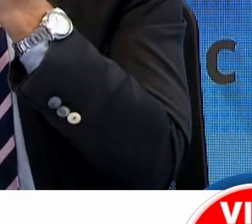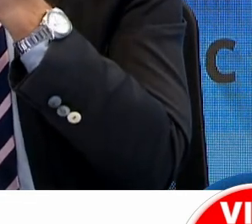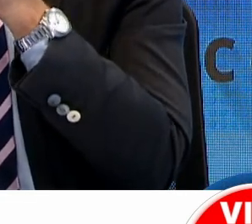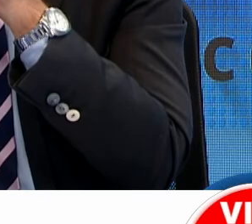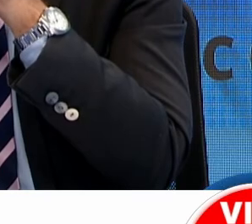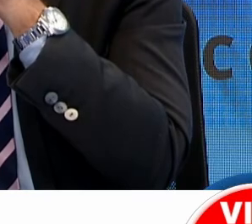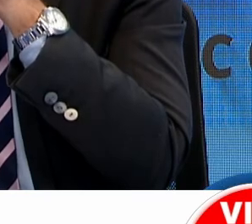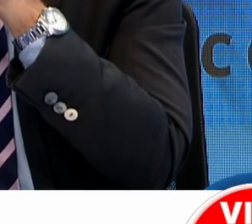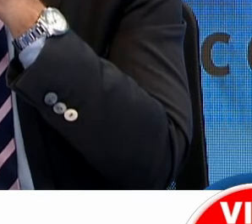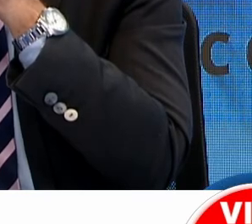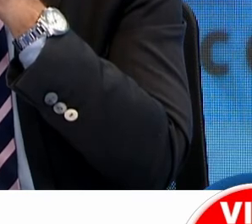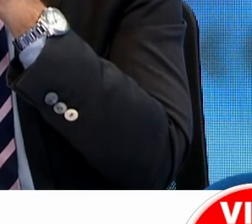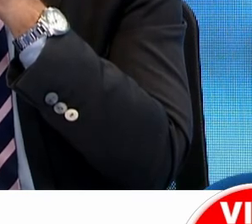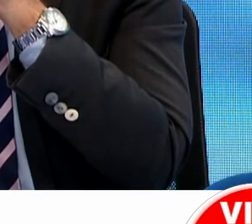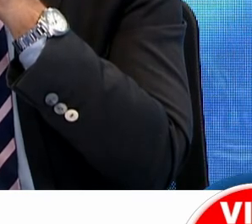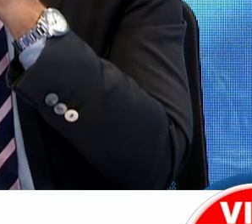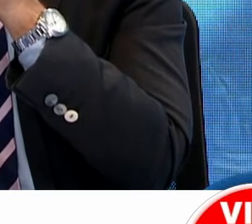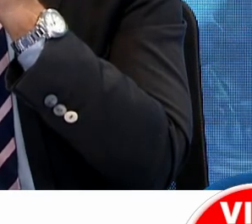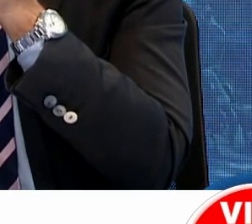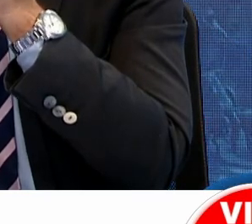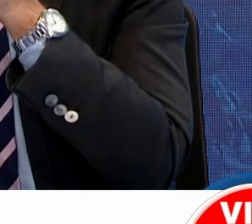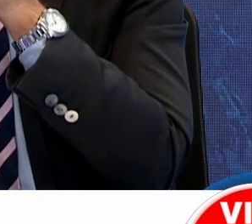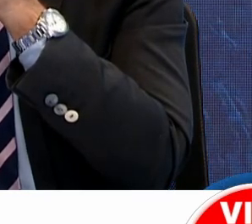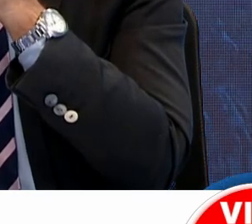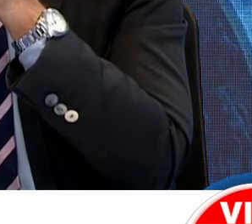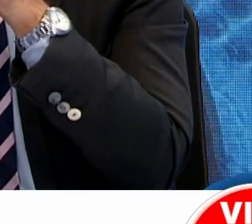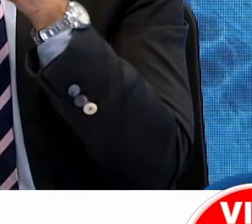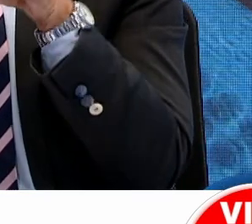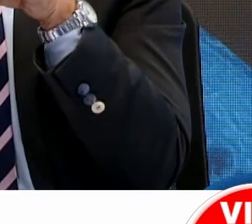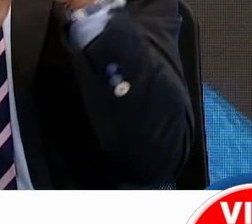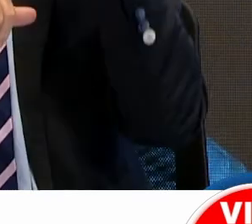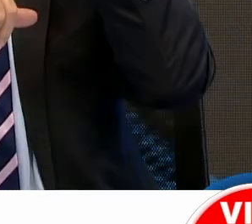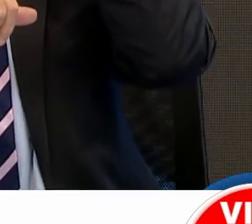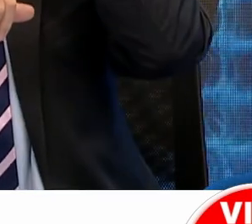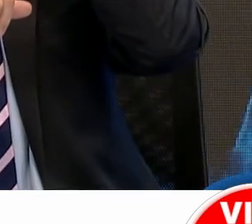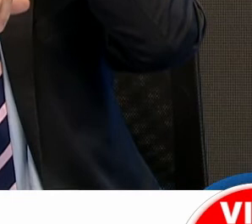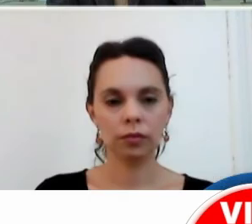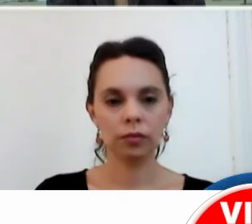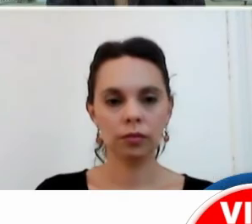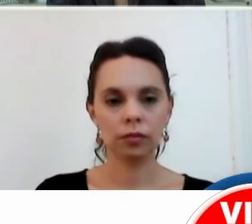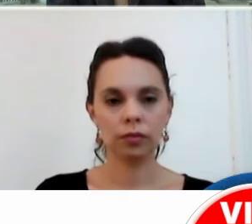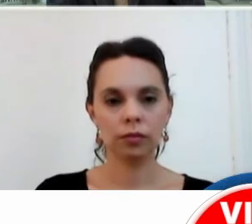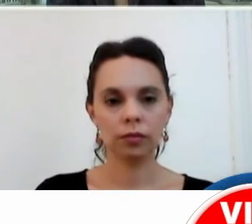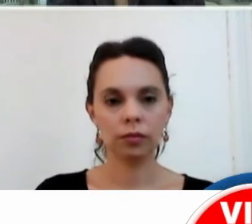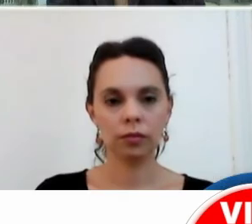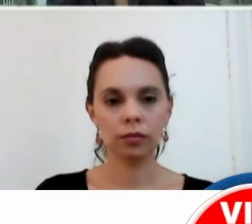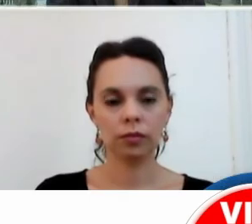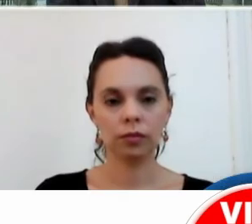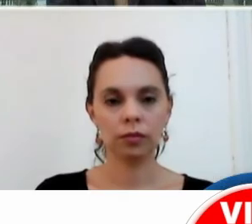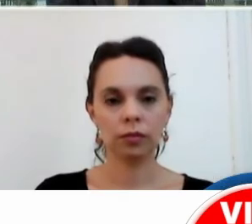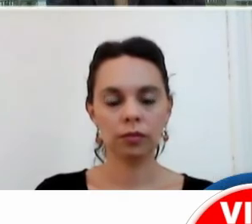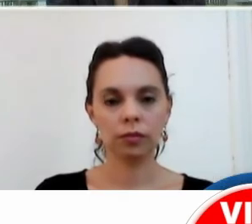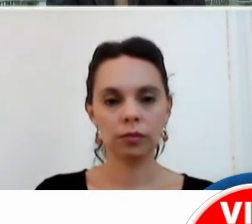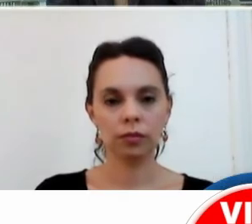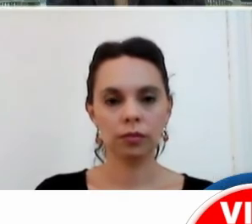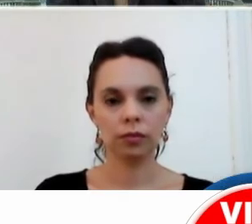de fortalecer el mercado interno, de que siga creciendo la demanda, de que se siga avanzando en la política de, por ejemplo, ahora viene la